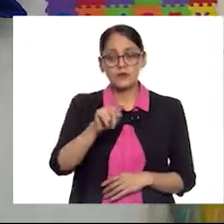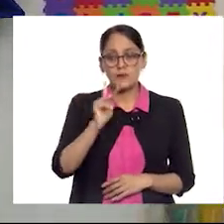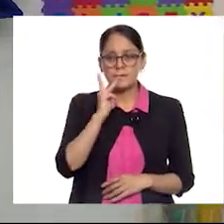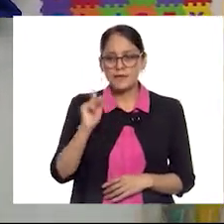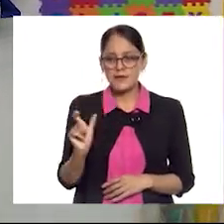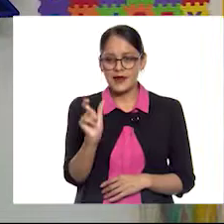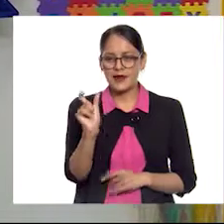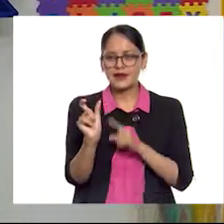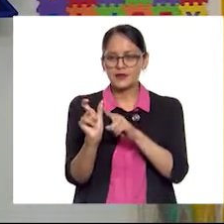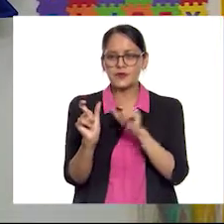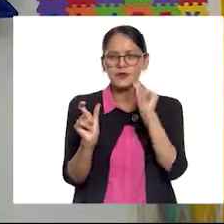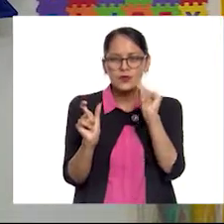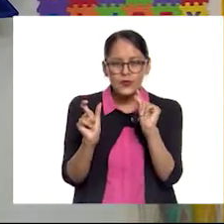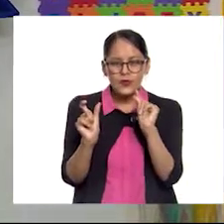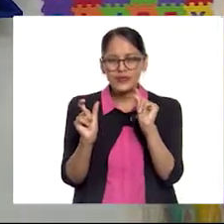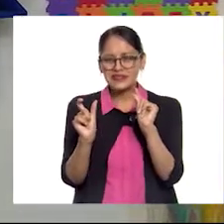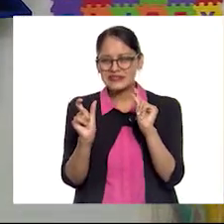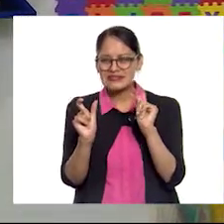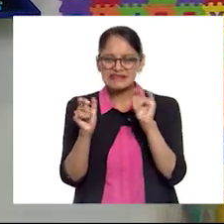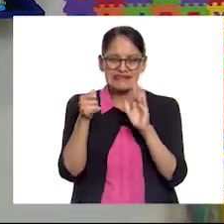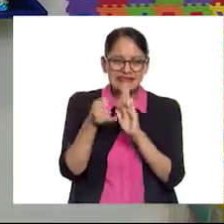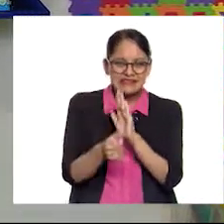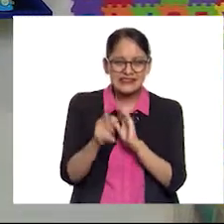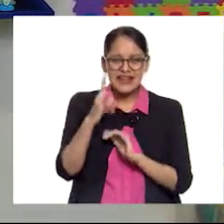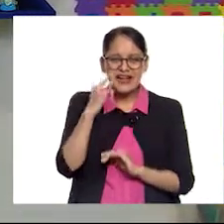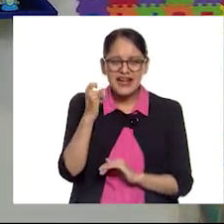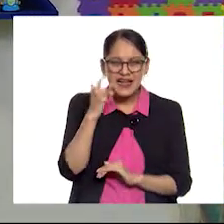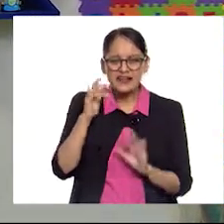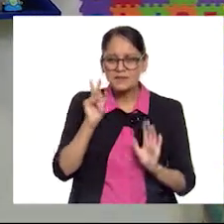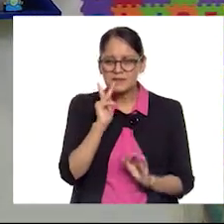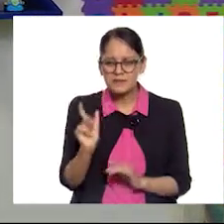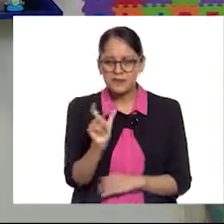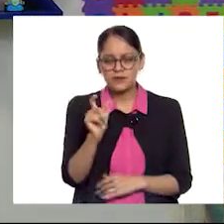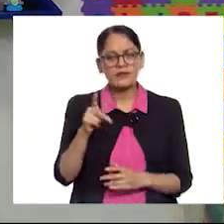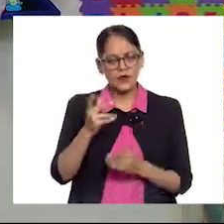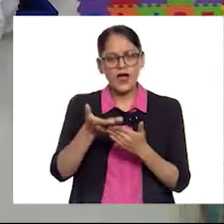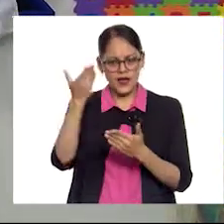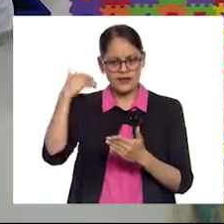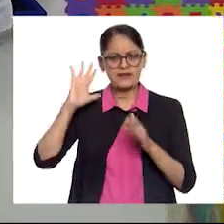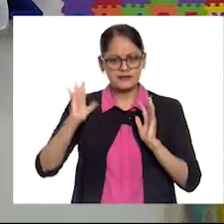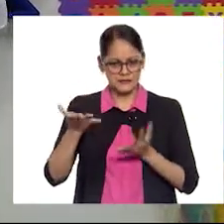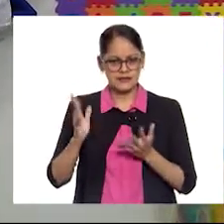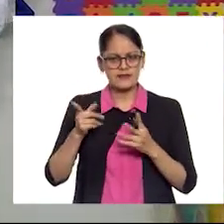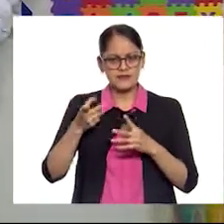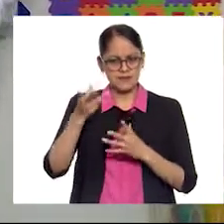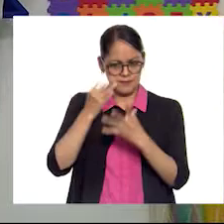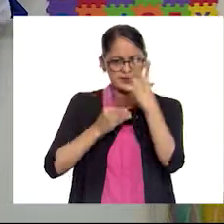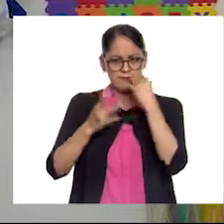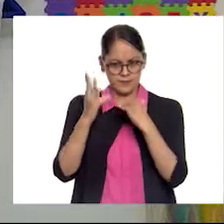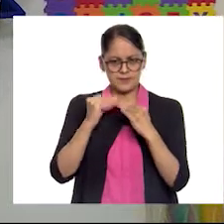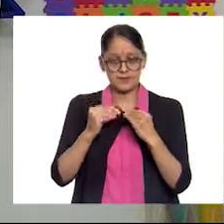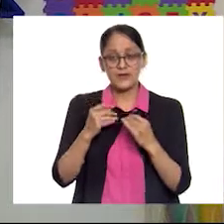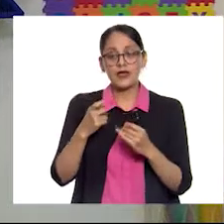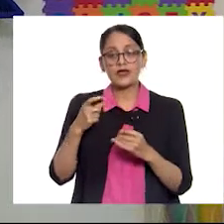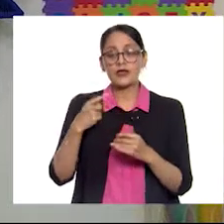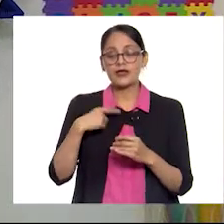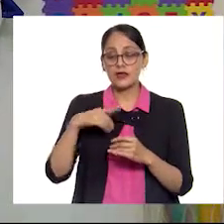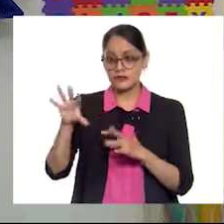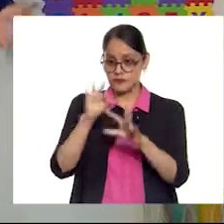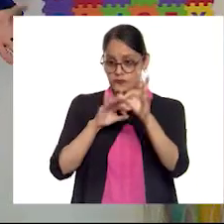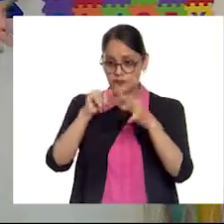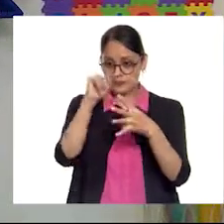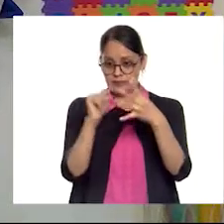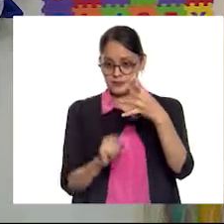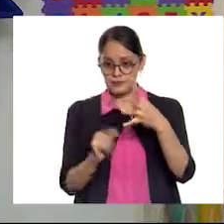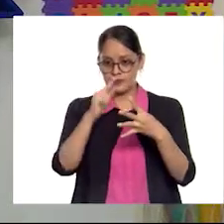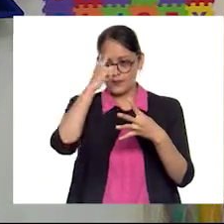palabra que suene un poco rebuscada, a lo mejor un poco rara, pero ya lo hemos trabajado anteriormente y hemos tomado muchos elementos como